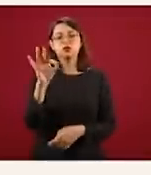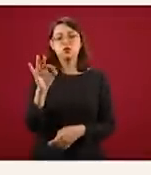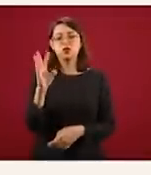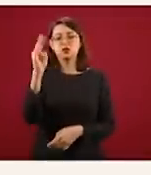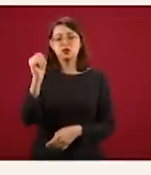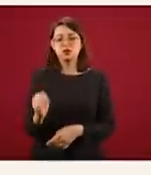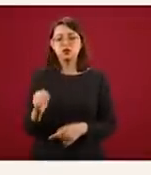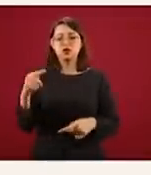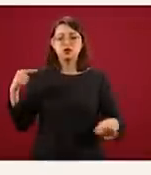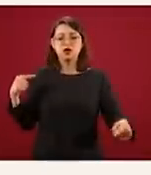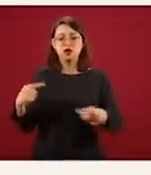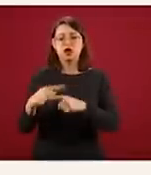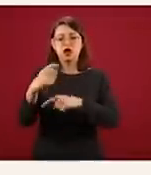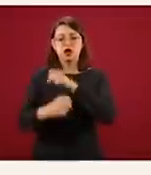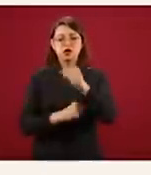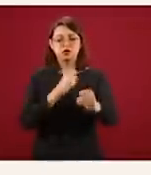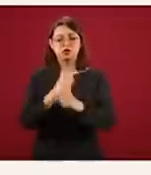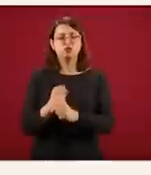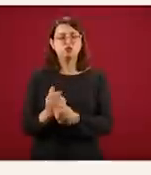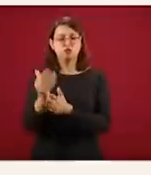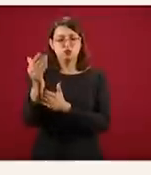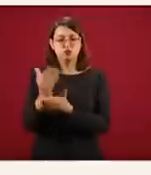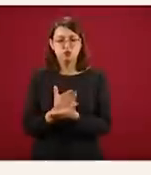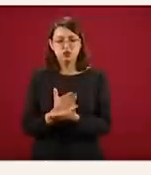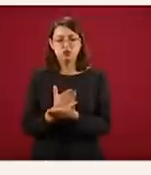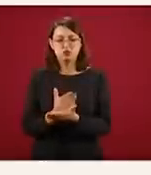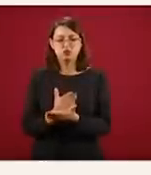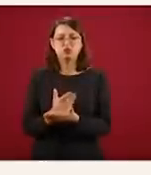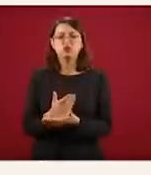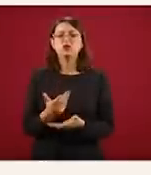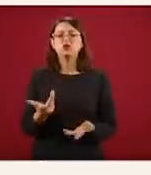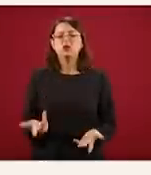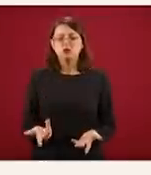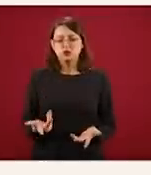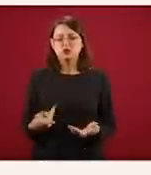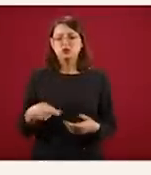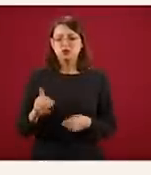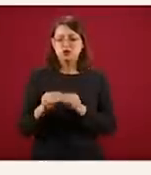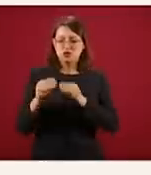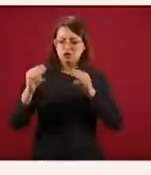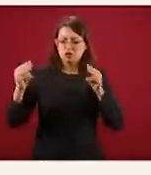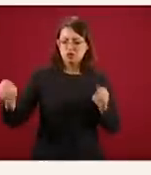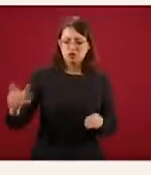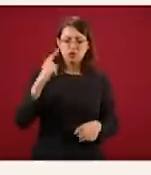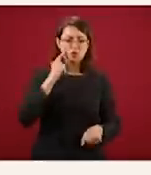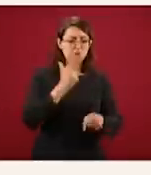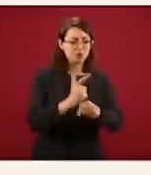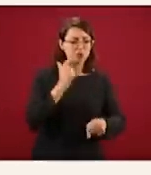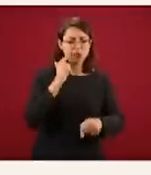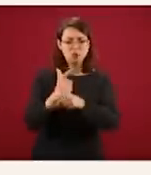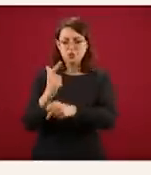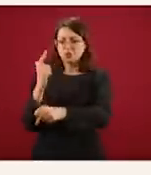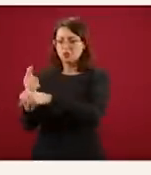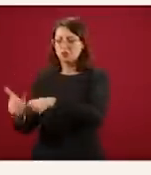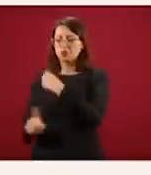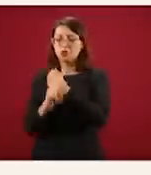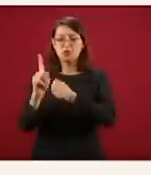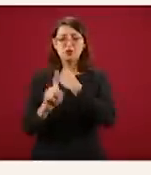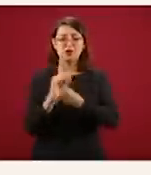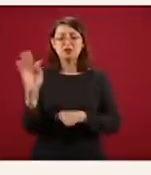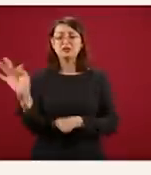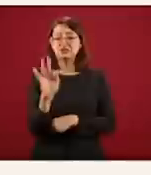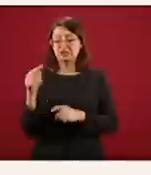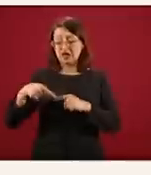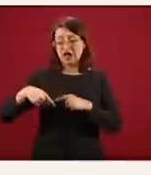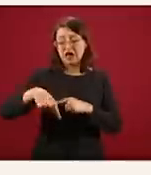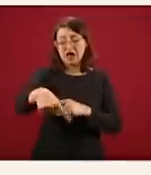año son 175, es decir, un poquito más de los kilómetros que tenemos detectados como conflictivos por aquello